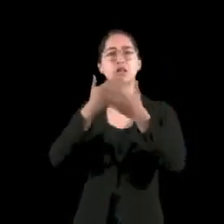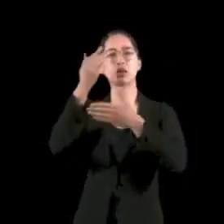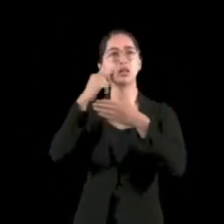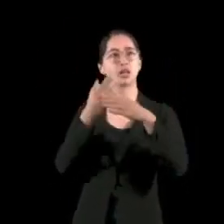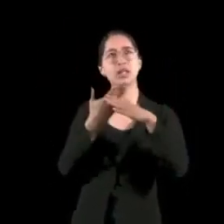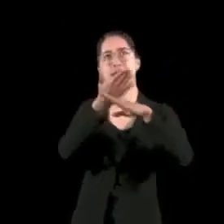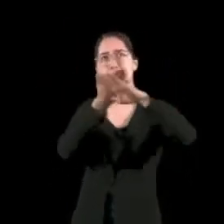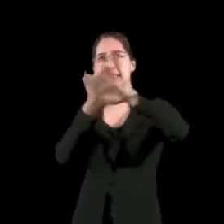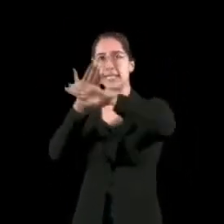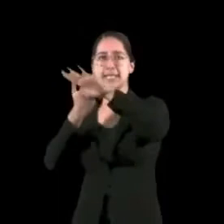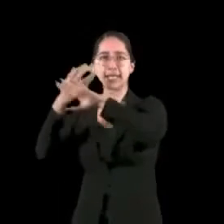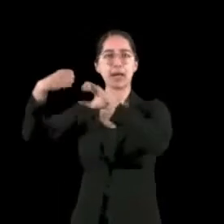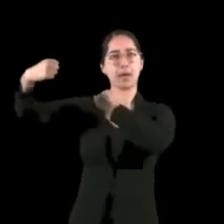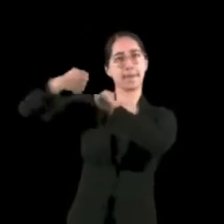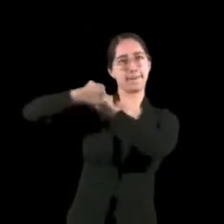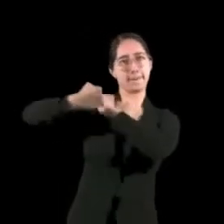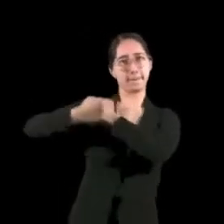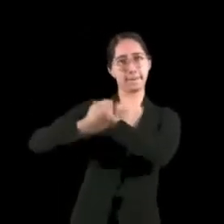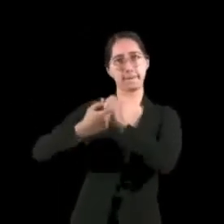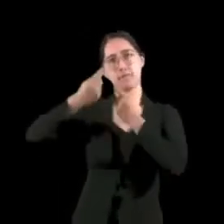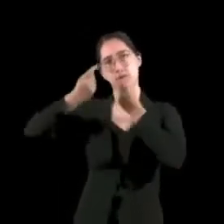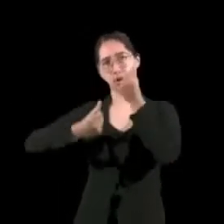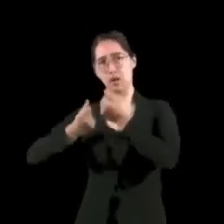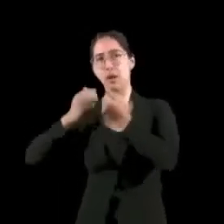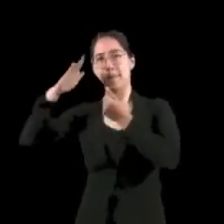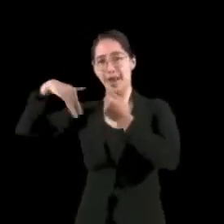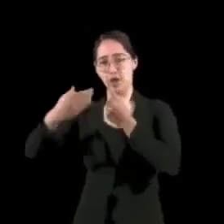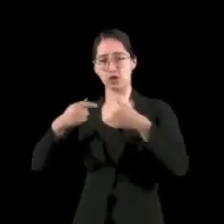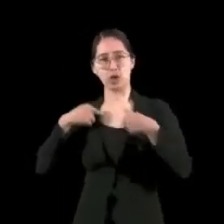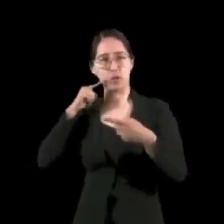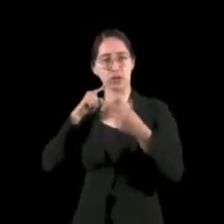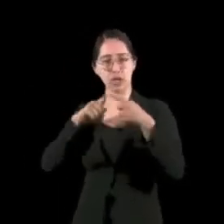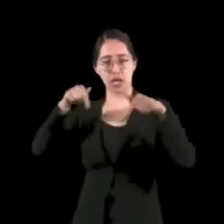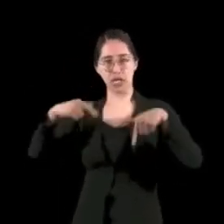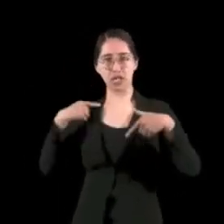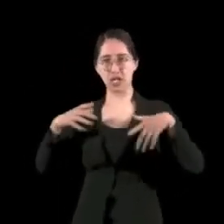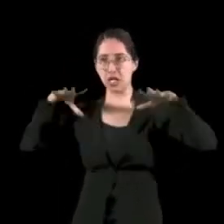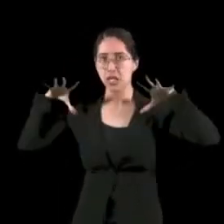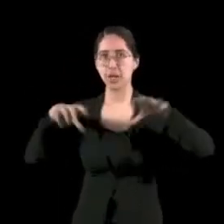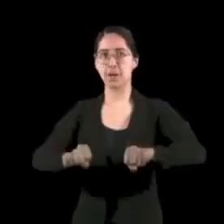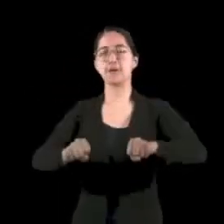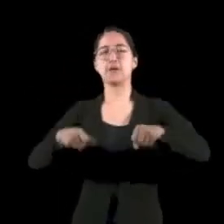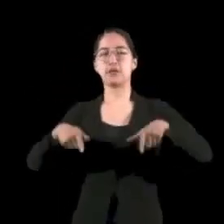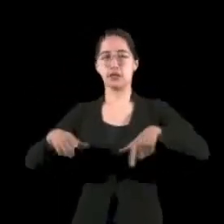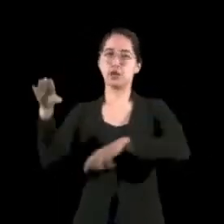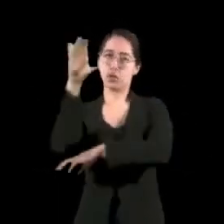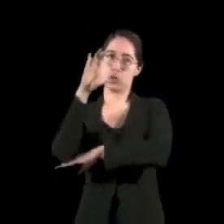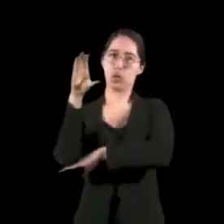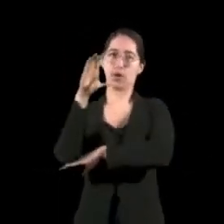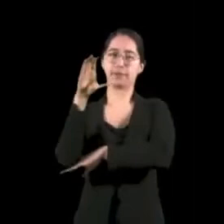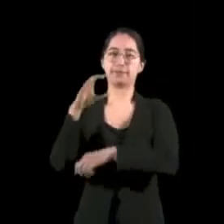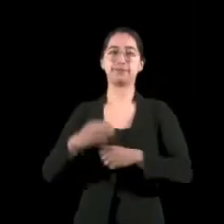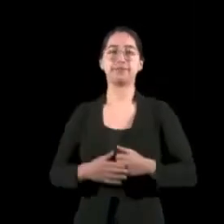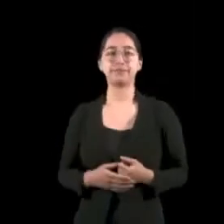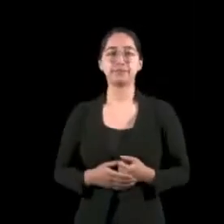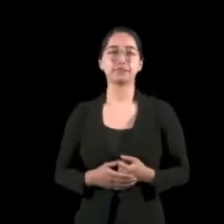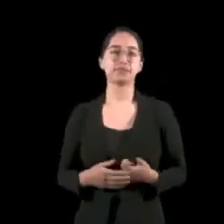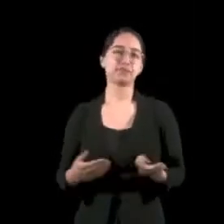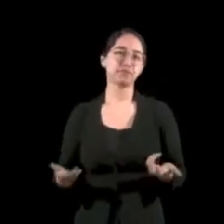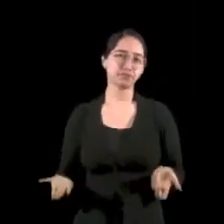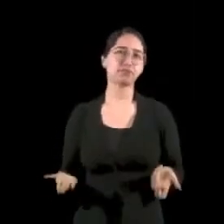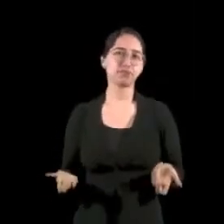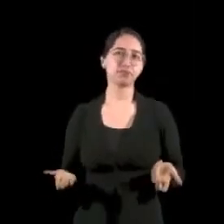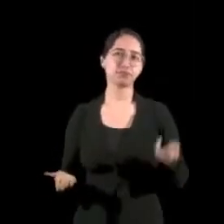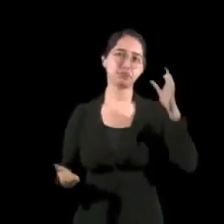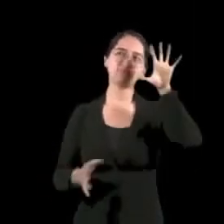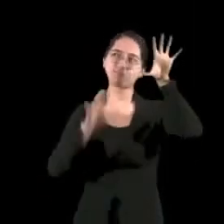apoyo financiero para nuestro proyecto de la toma del poder en Colombia. La verdad es que eso fue una frustración terrible. En todas partes nos